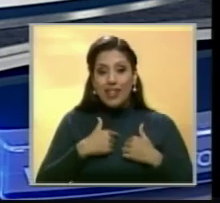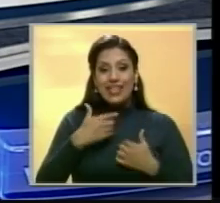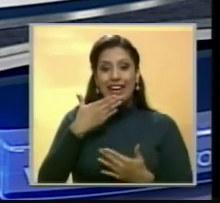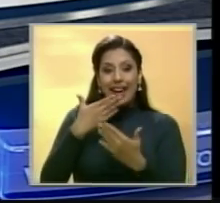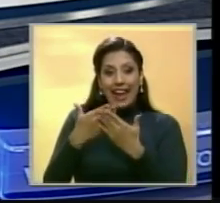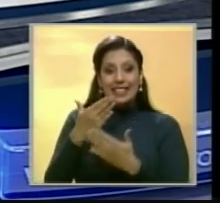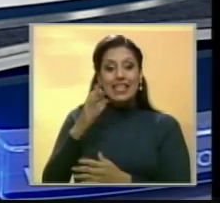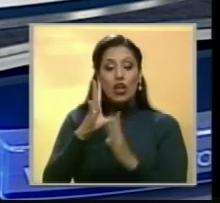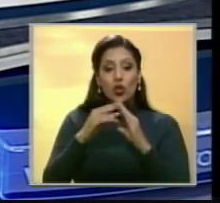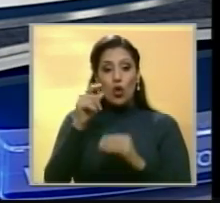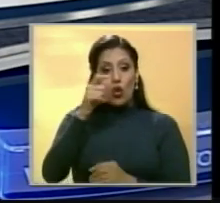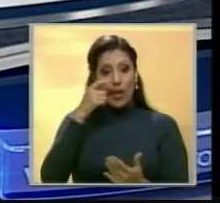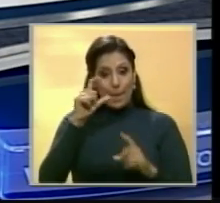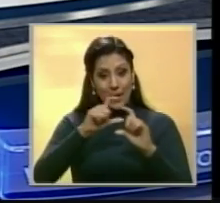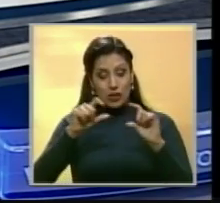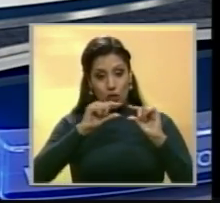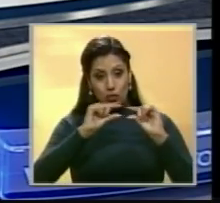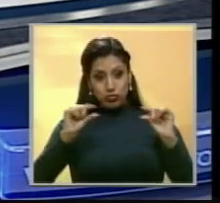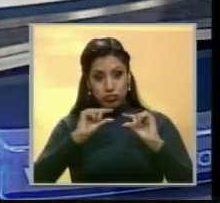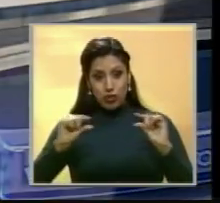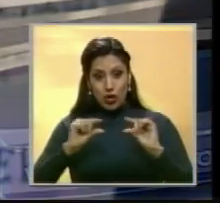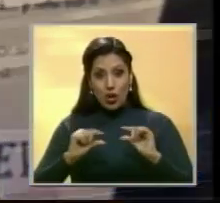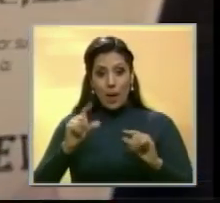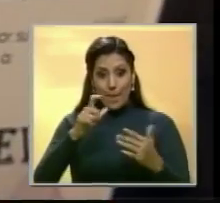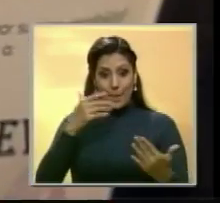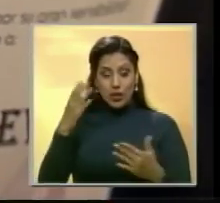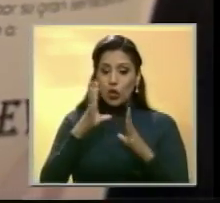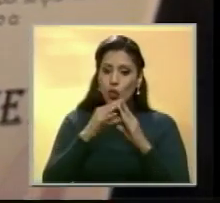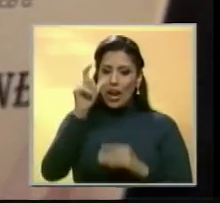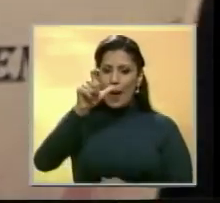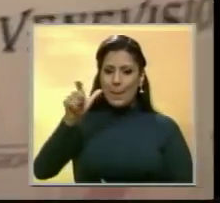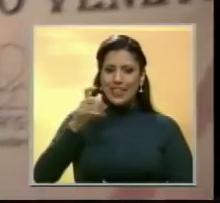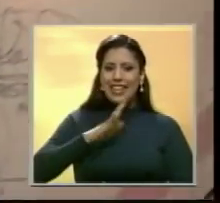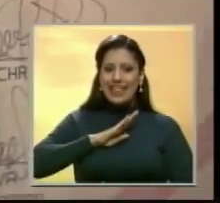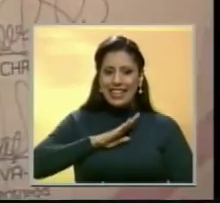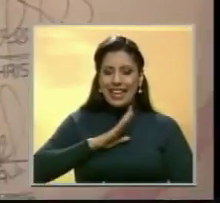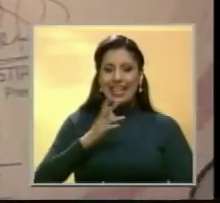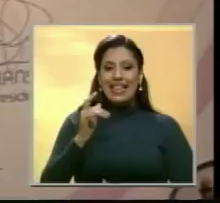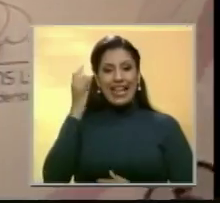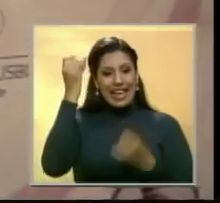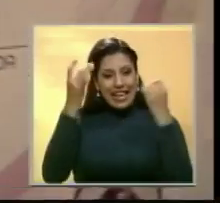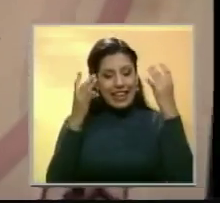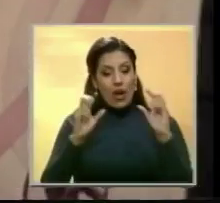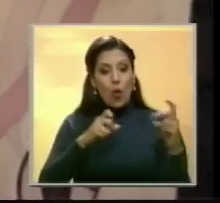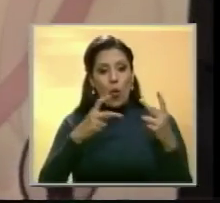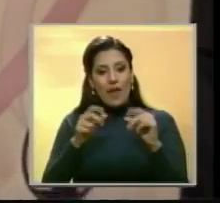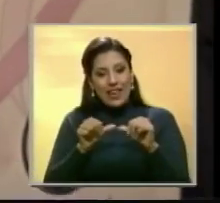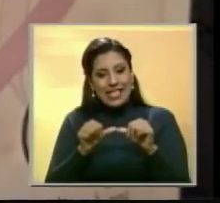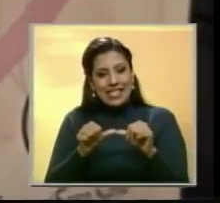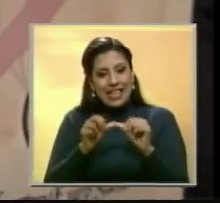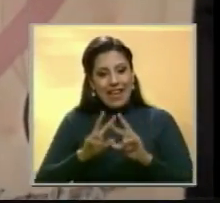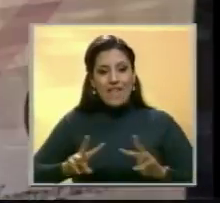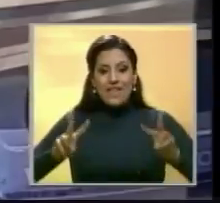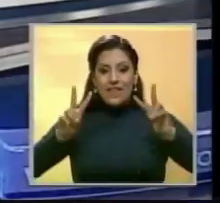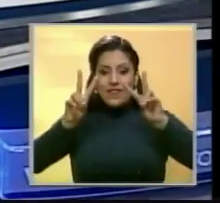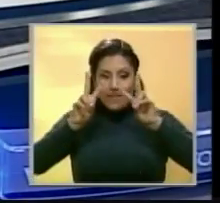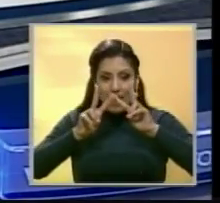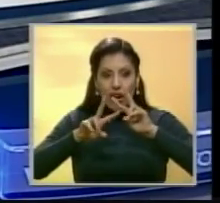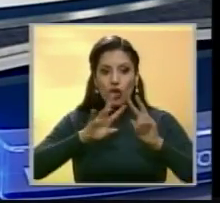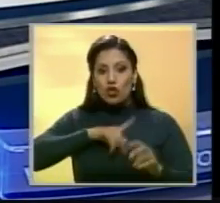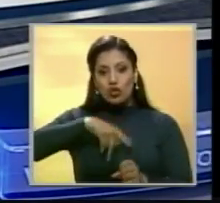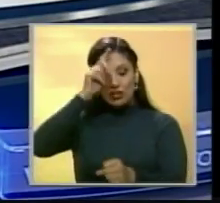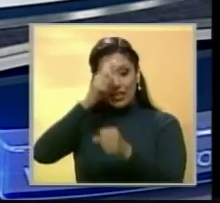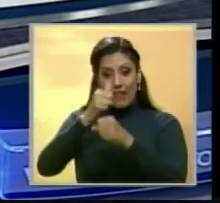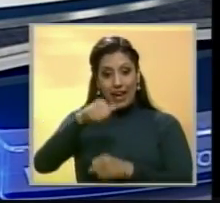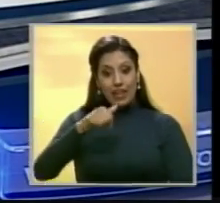agradecidos. Gracias a Cristian, Rafael, a Euro y a todas las personas que tienen la iniciativa de seguir valorando el trabajo que hacemos